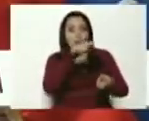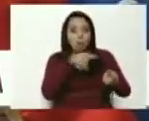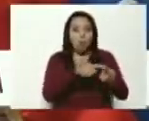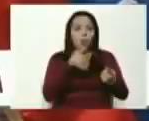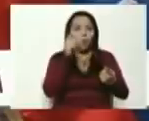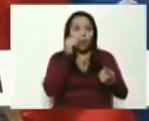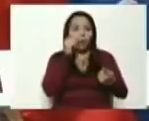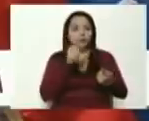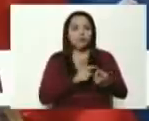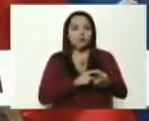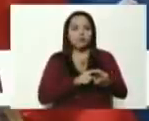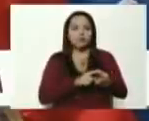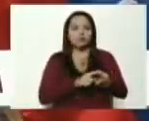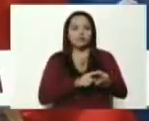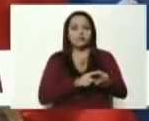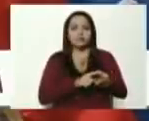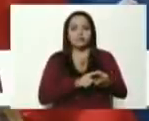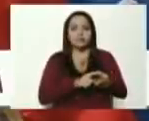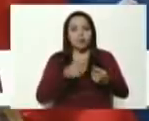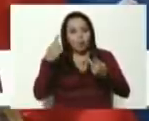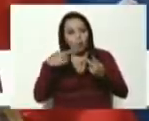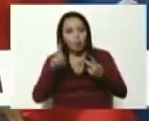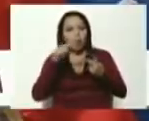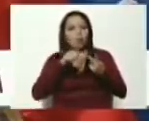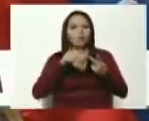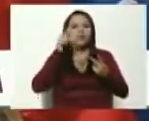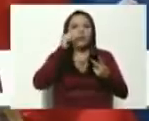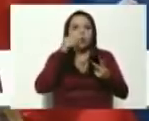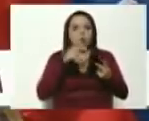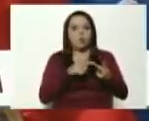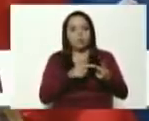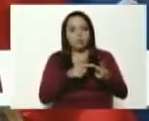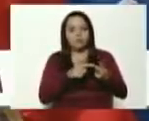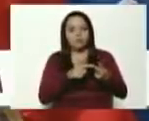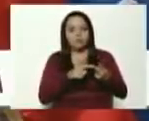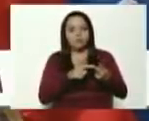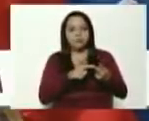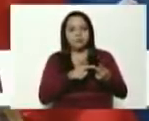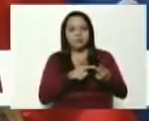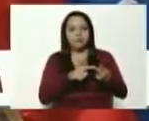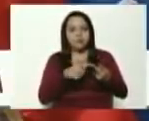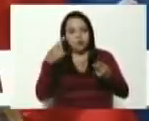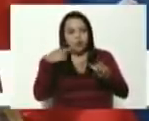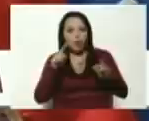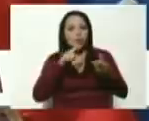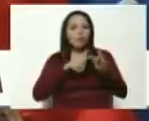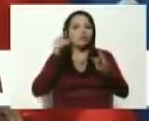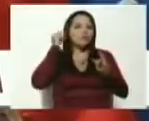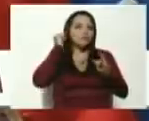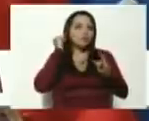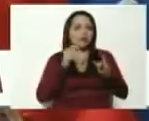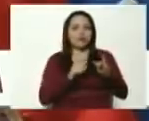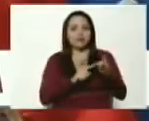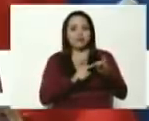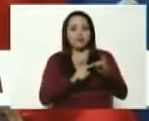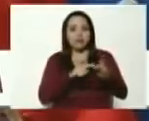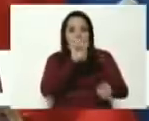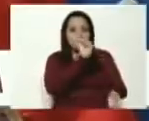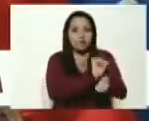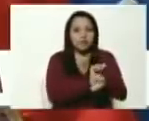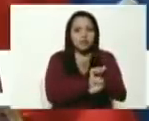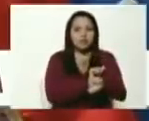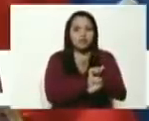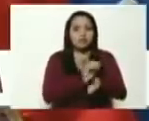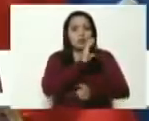Bautista Guerrero, alias Chito, Marcolino Arévalo Rodríguez y Fabiola Marchielli Guzmán Díaz, por la